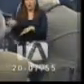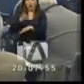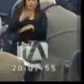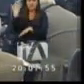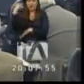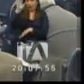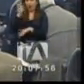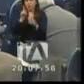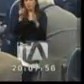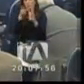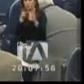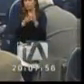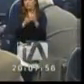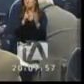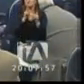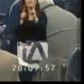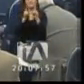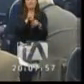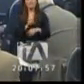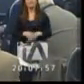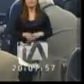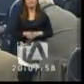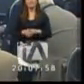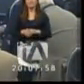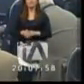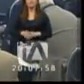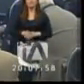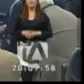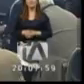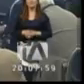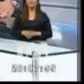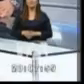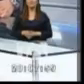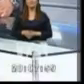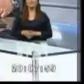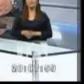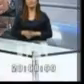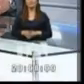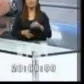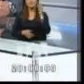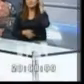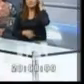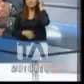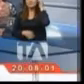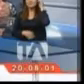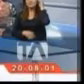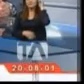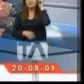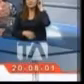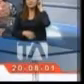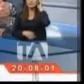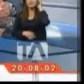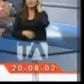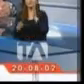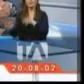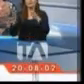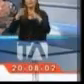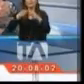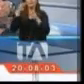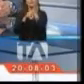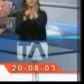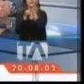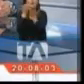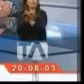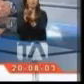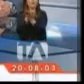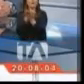dialogado ciertos puntos. En Quito, Daniela Valencia, 24 horas. La exministra de Economía, María Elsa Viteri, sostiene